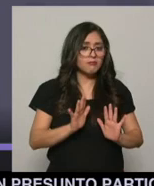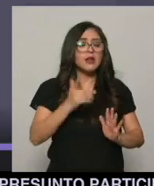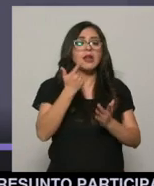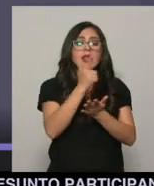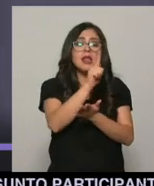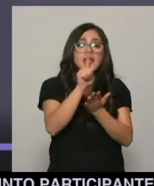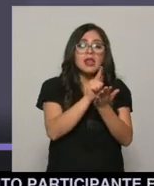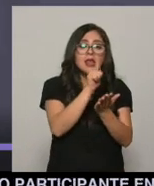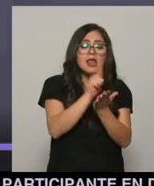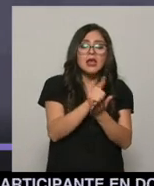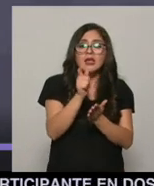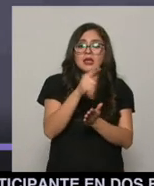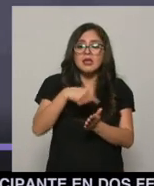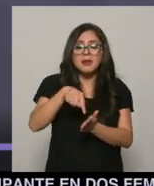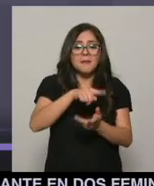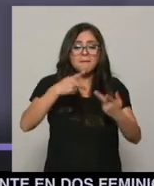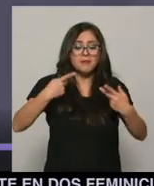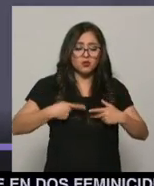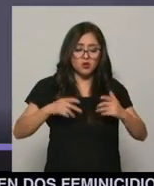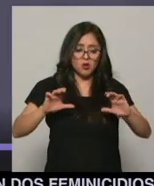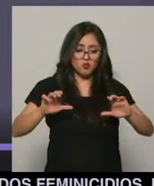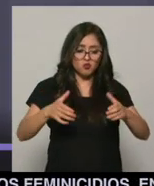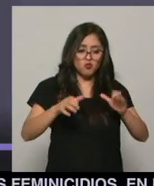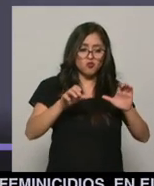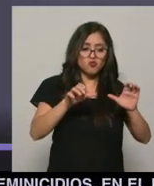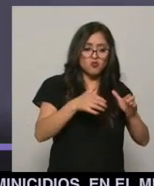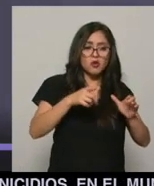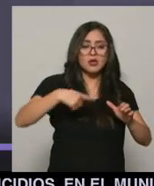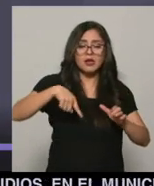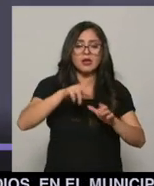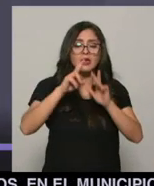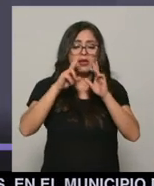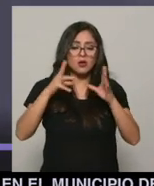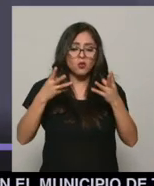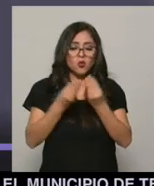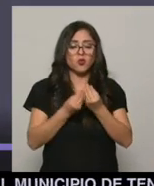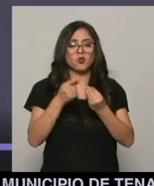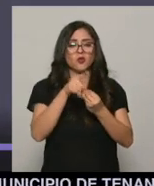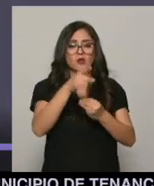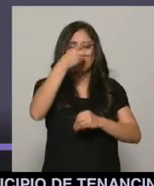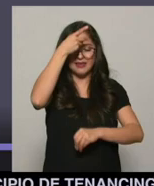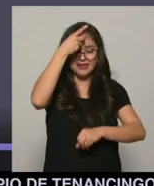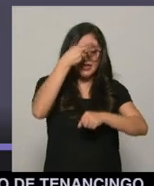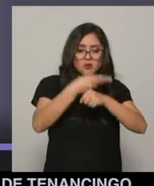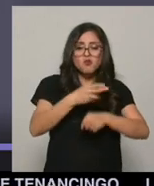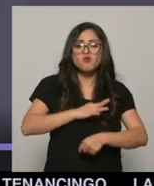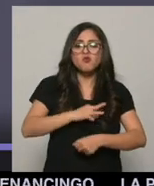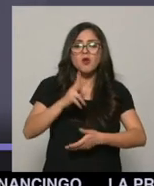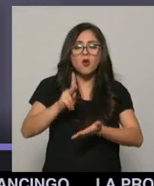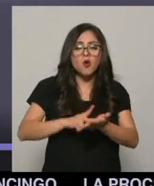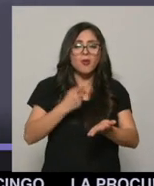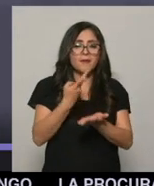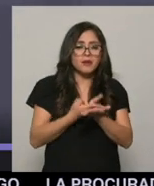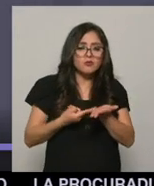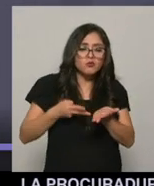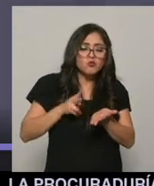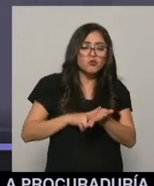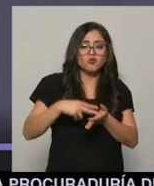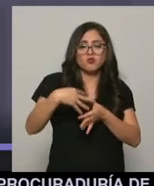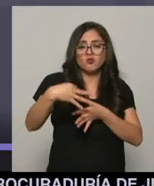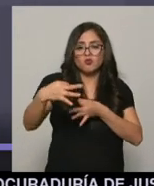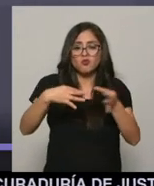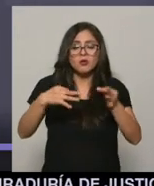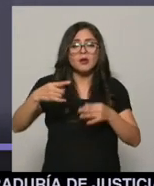de las mesas directivas podrán reelegirse. Por cierto, que el grupo parlamentario del PRD en el Senado votó por